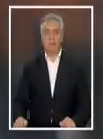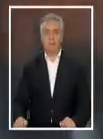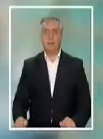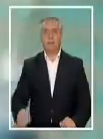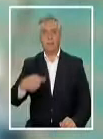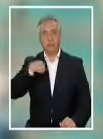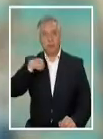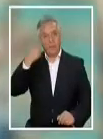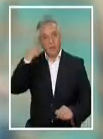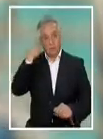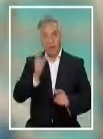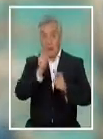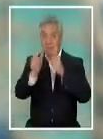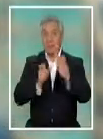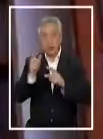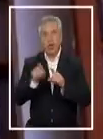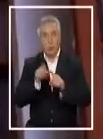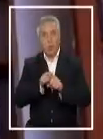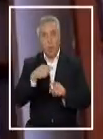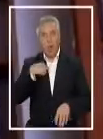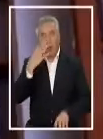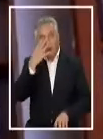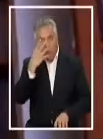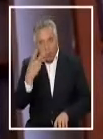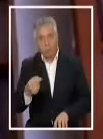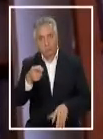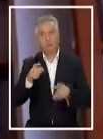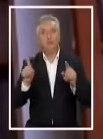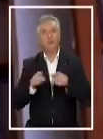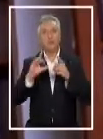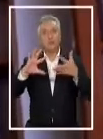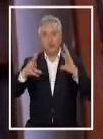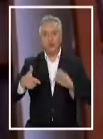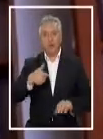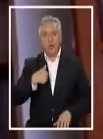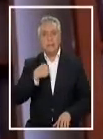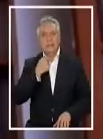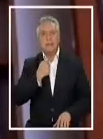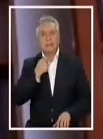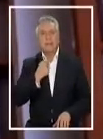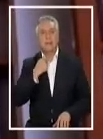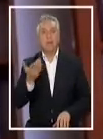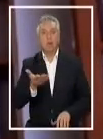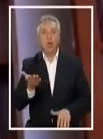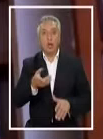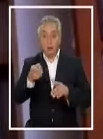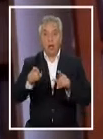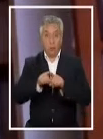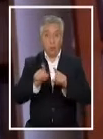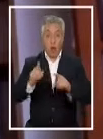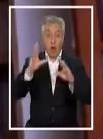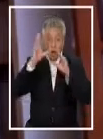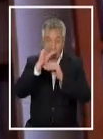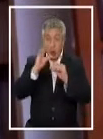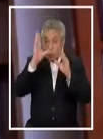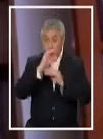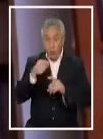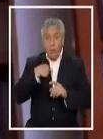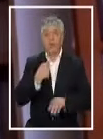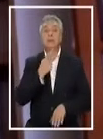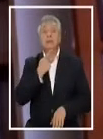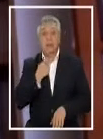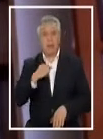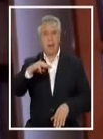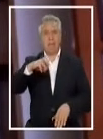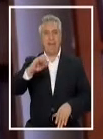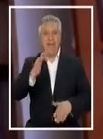Yo creo que hay mucha gente que se siente atraída de manera natural por este tipo de mundos, porque los mundos oscuros siempre generan atracción. El mundo de la